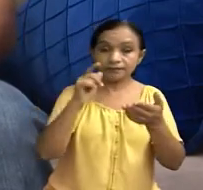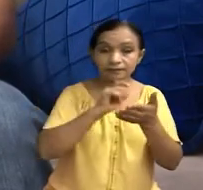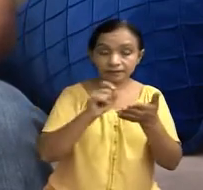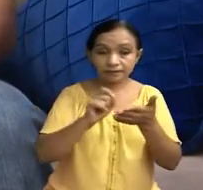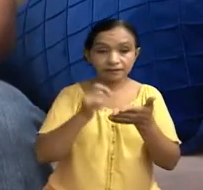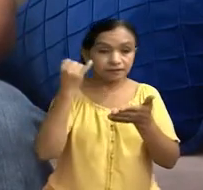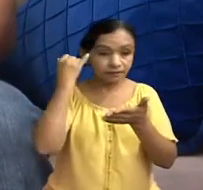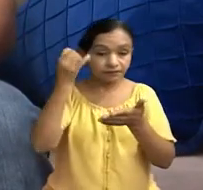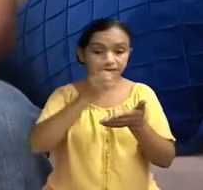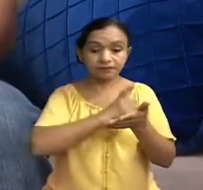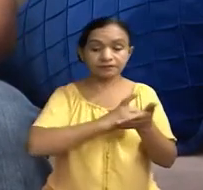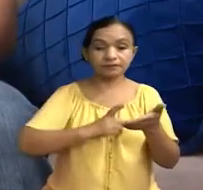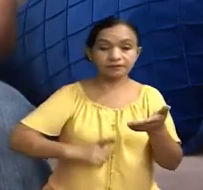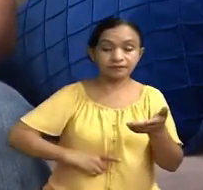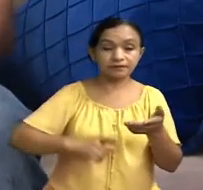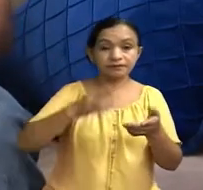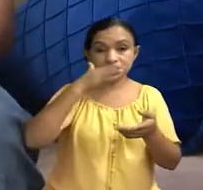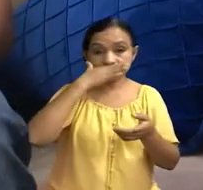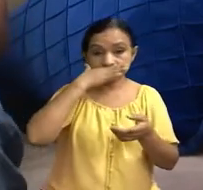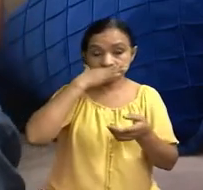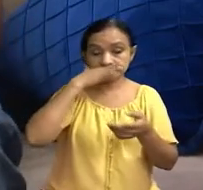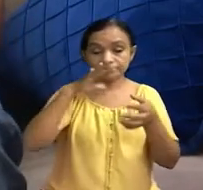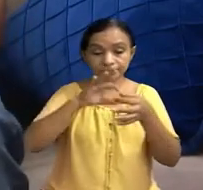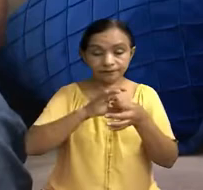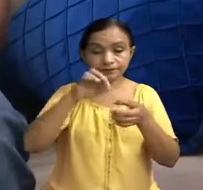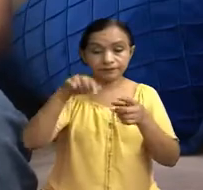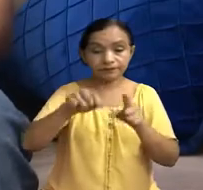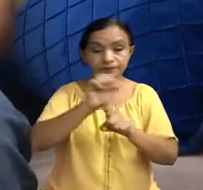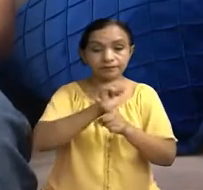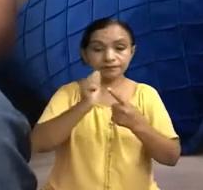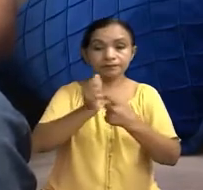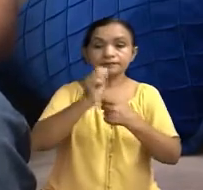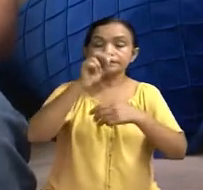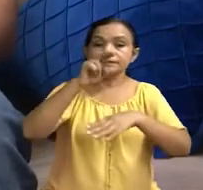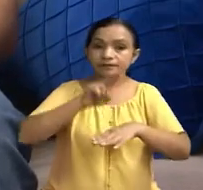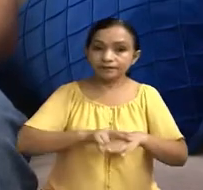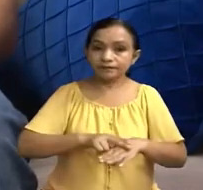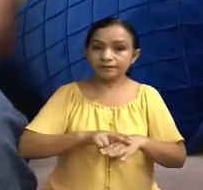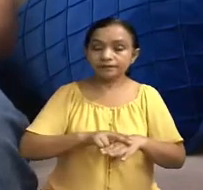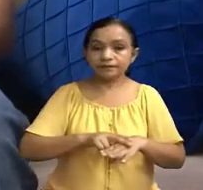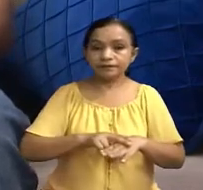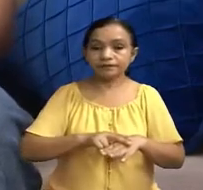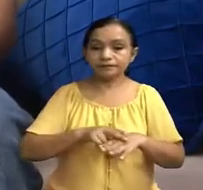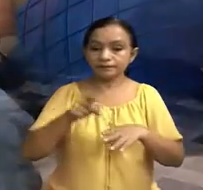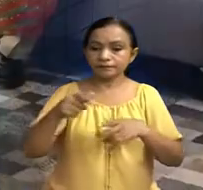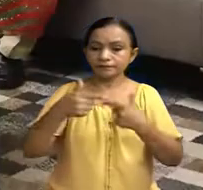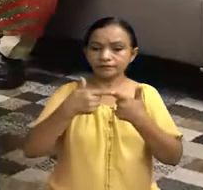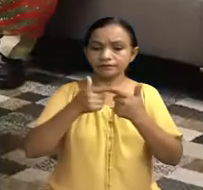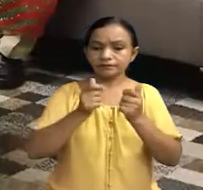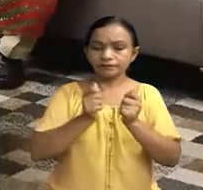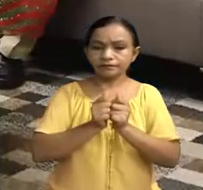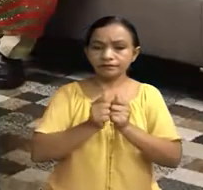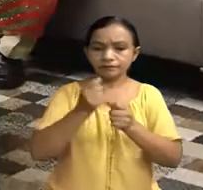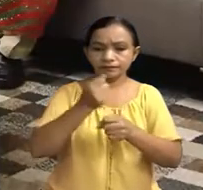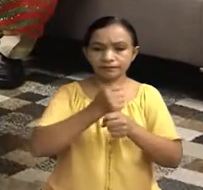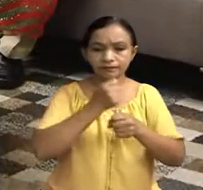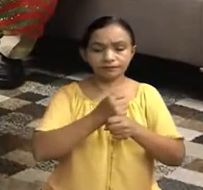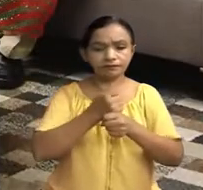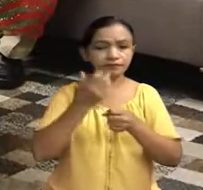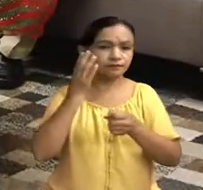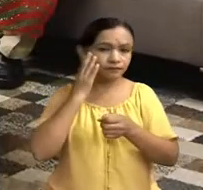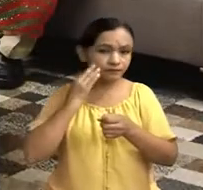además diputado ante la bancada de la Alianza del Frente Sandinista de Liberación Nacional y líder sindical con mucha trayectoria en nuestro